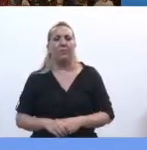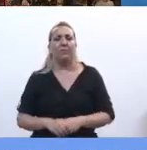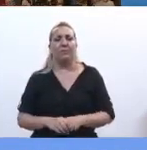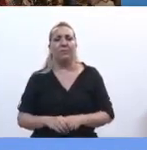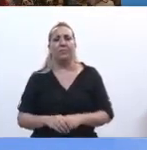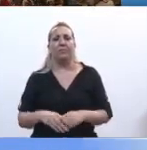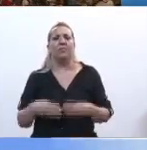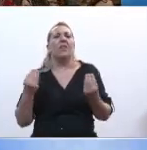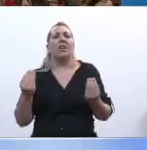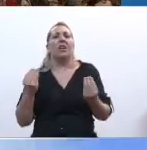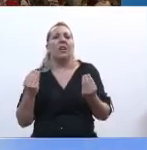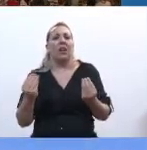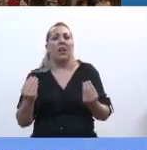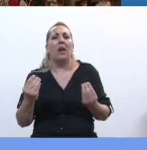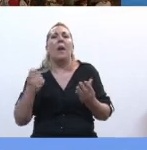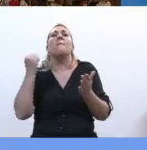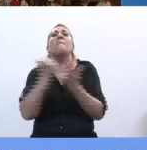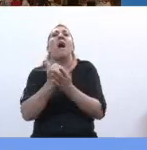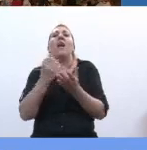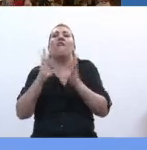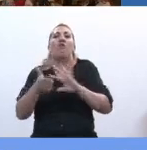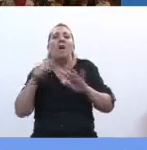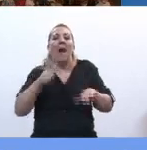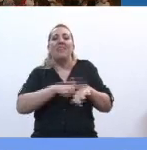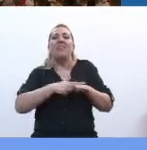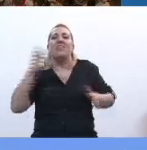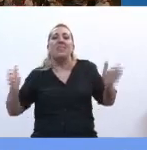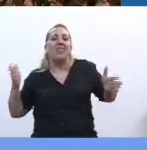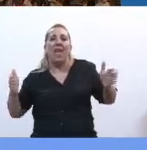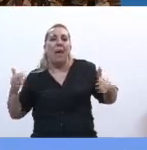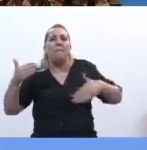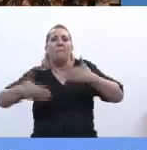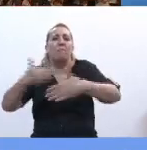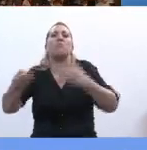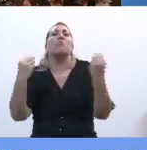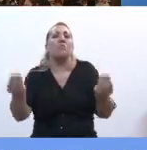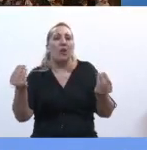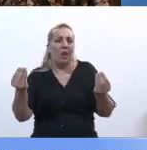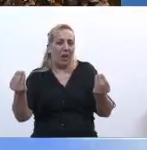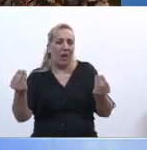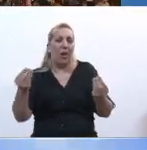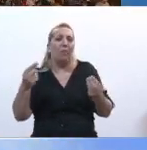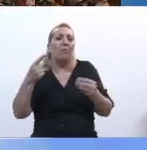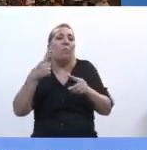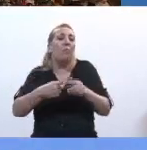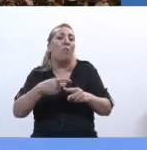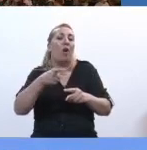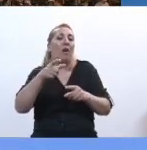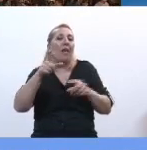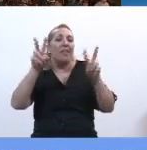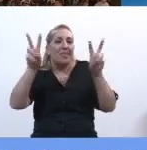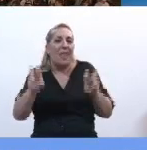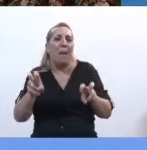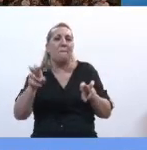que marca también la cronología que con respecto a los derechos de la mujer y con respecto a los temas